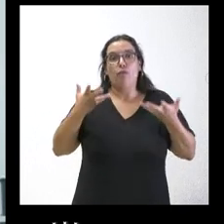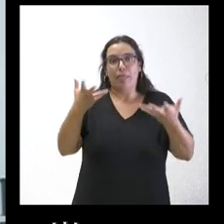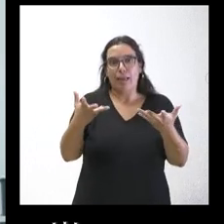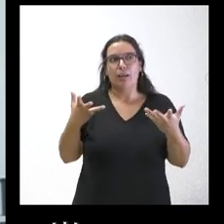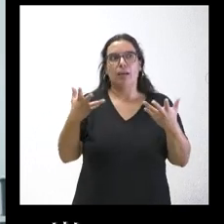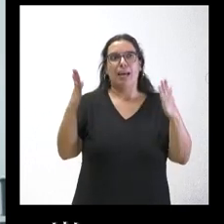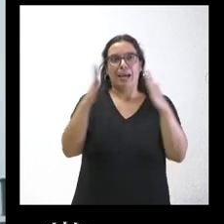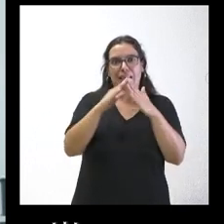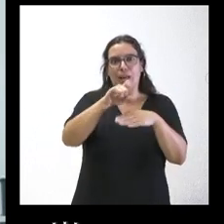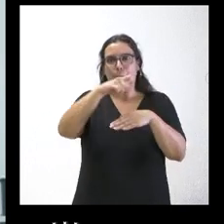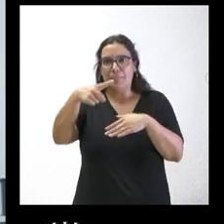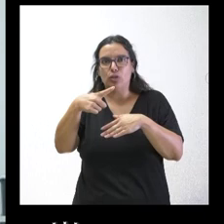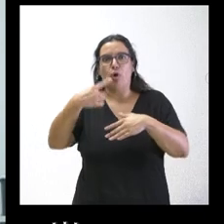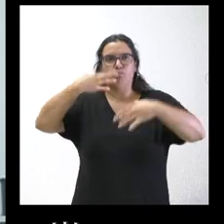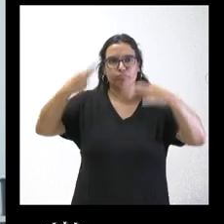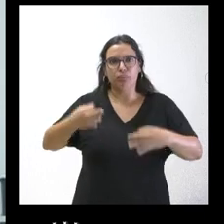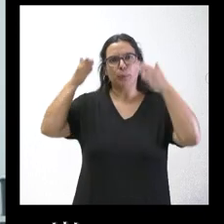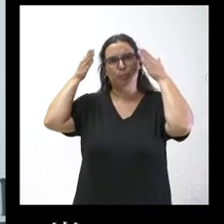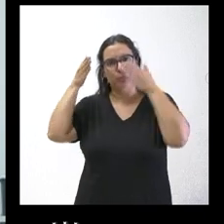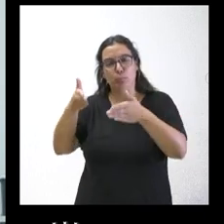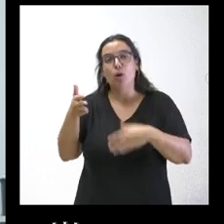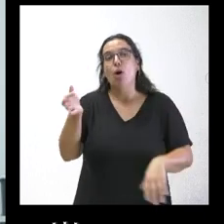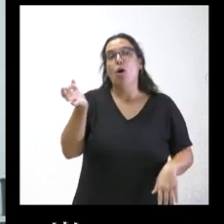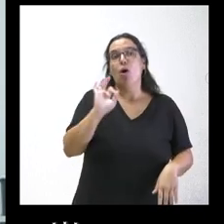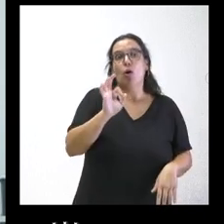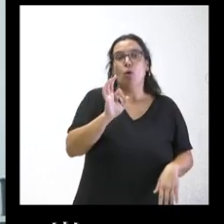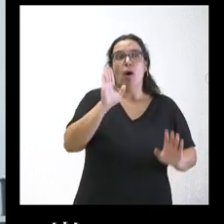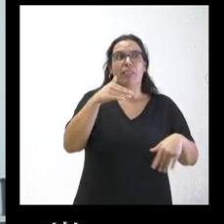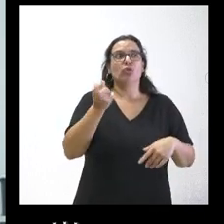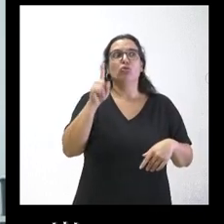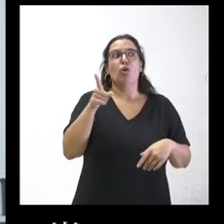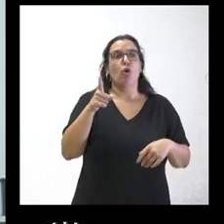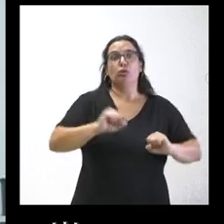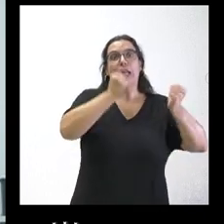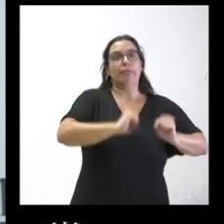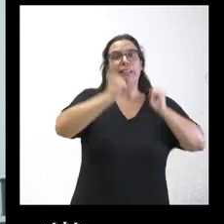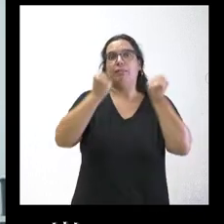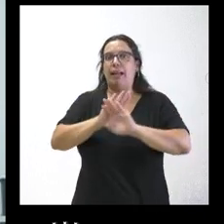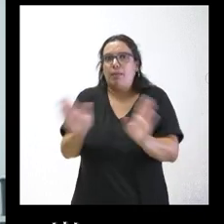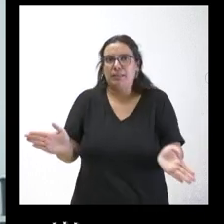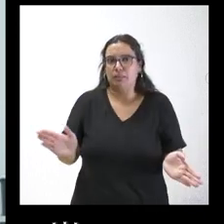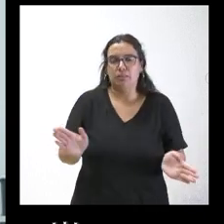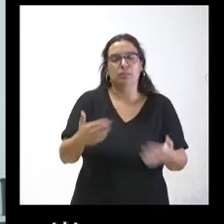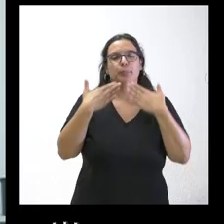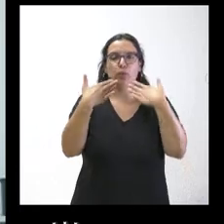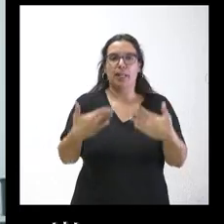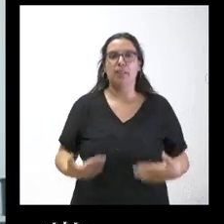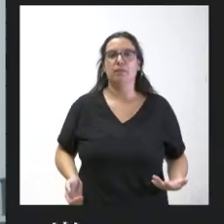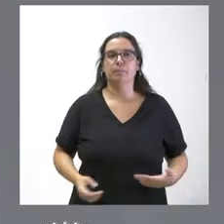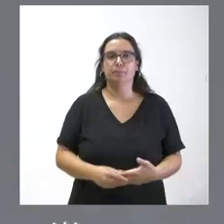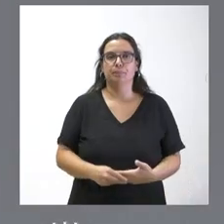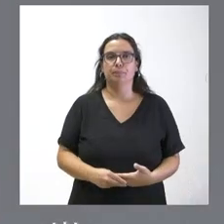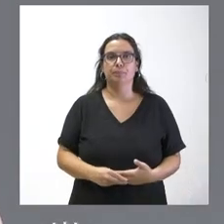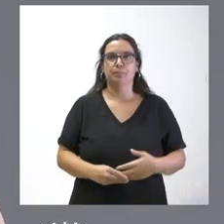Cómo se puede solucionar o si tienen algo más que que parches en este para resolver estas situaciones Muchas gracias